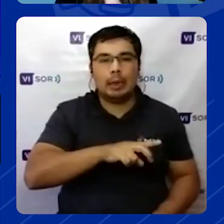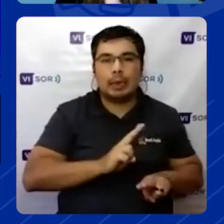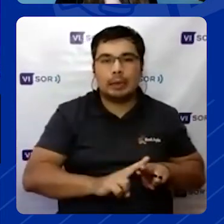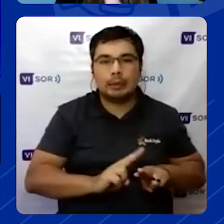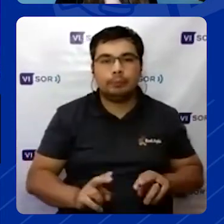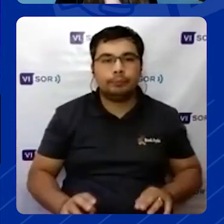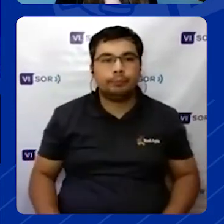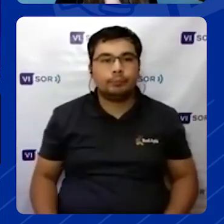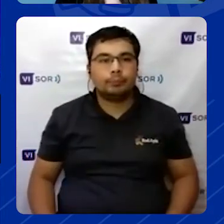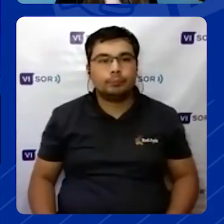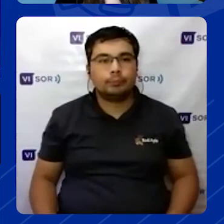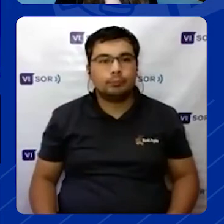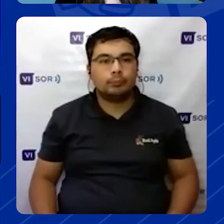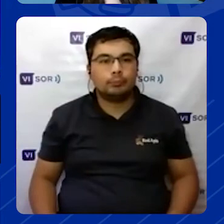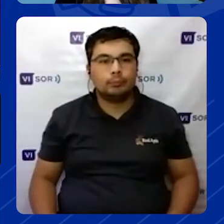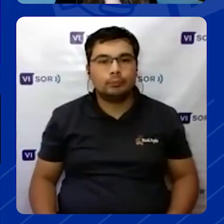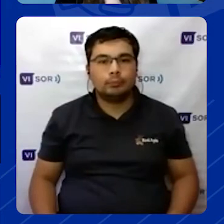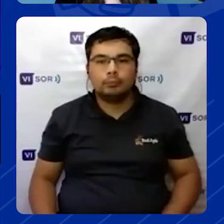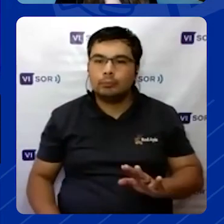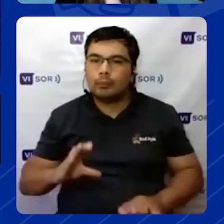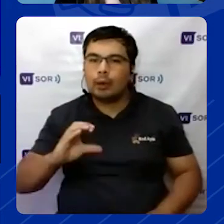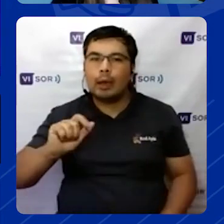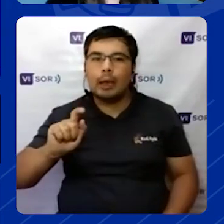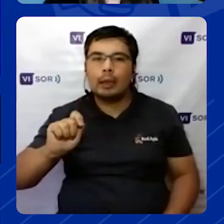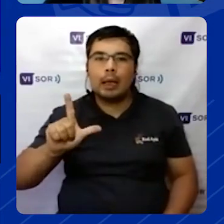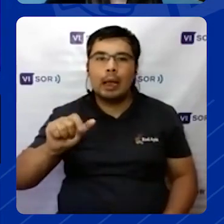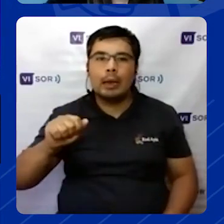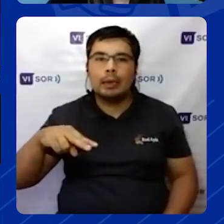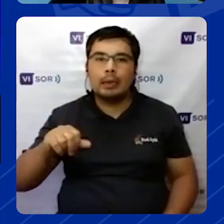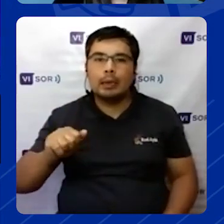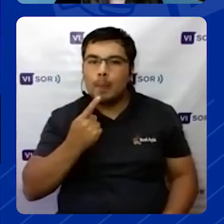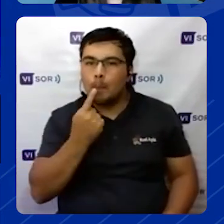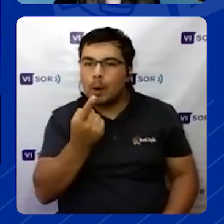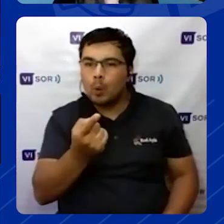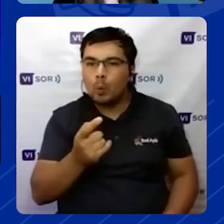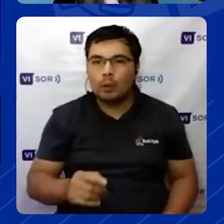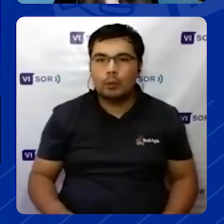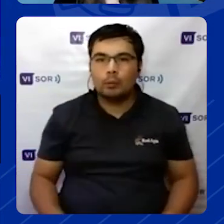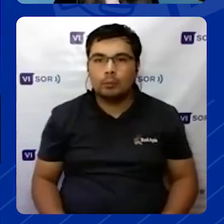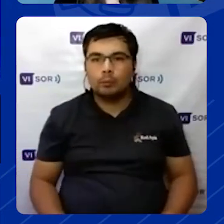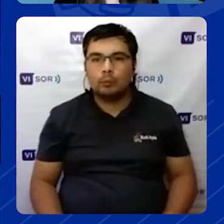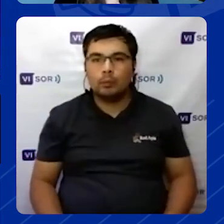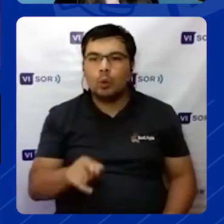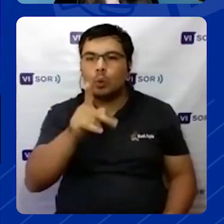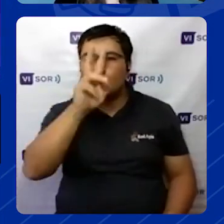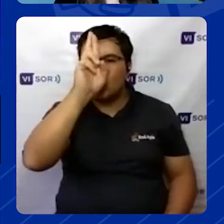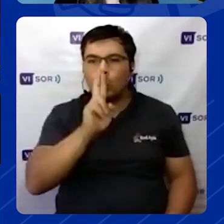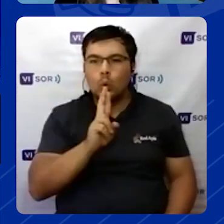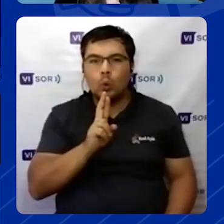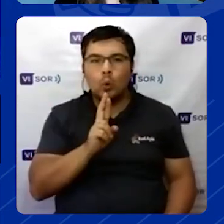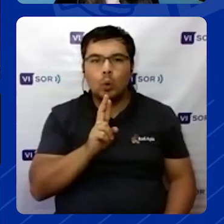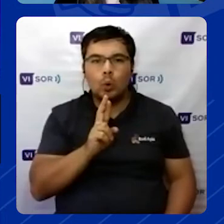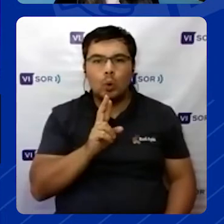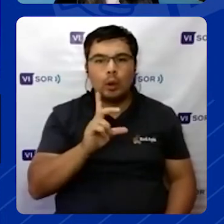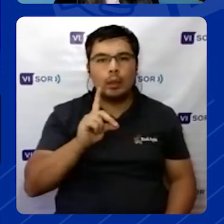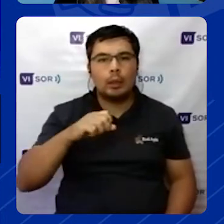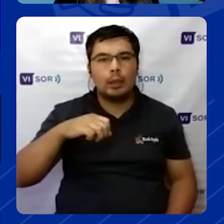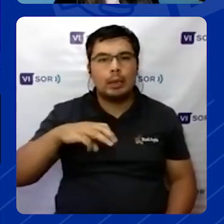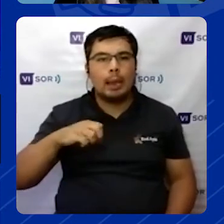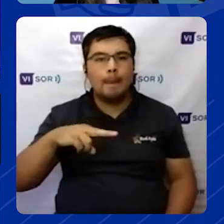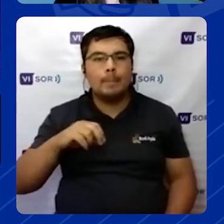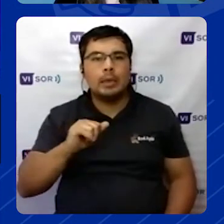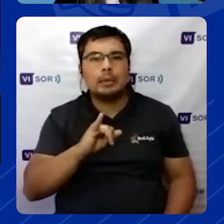Y aprovechando, Catalina, que estás al aire, preguntan también cómo tu rol de dinamizadora, si es que también se necesita alguna